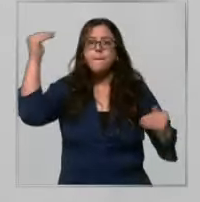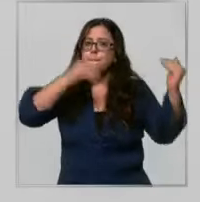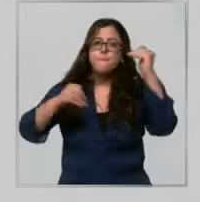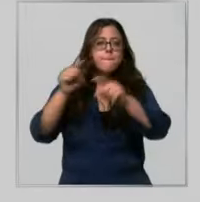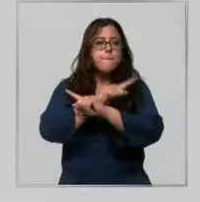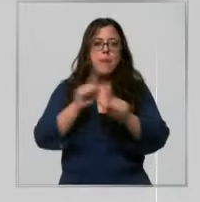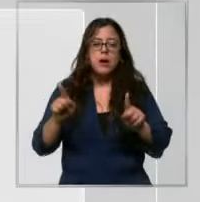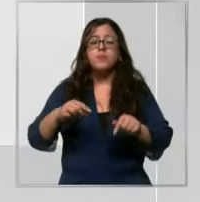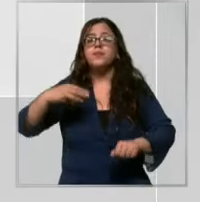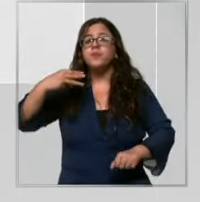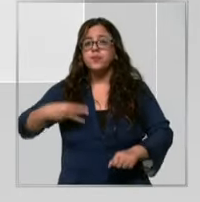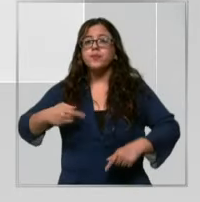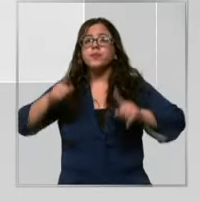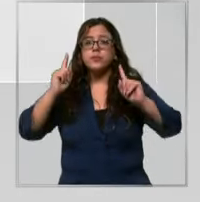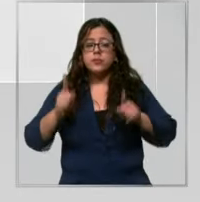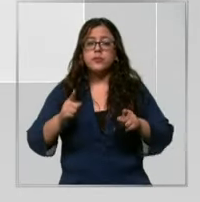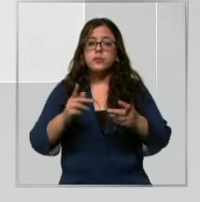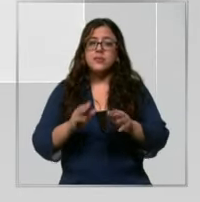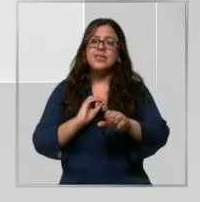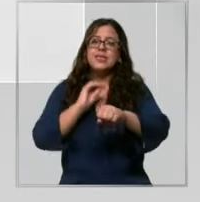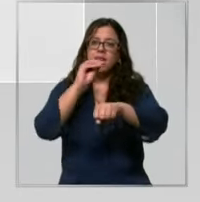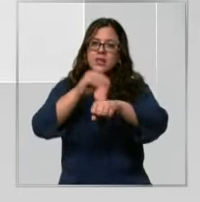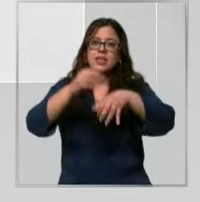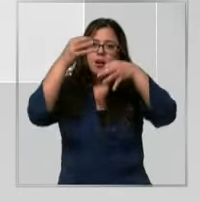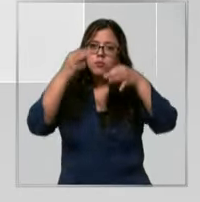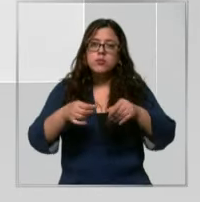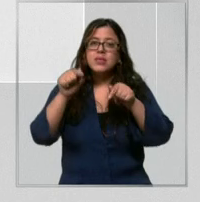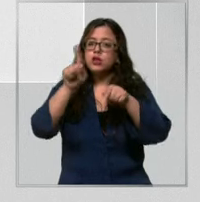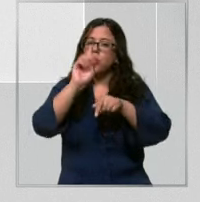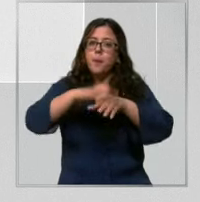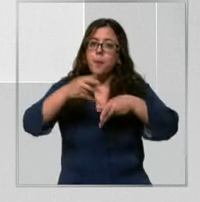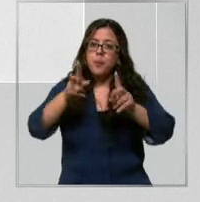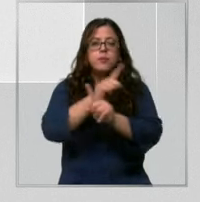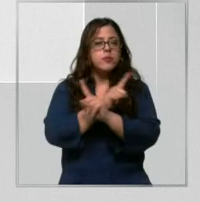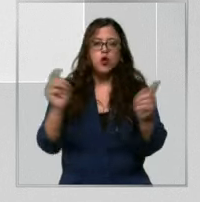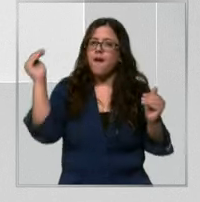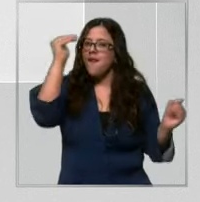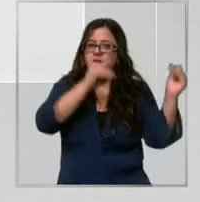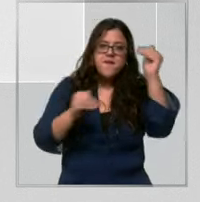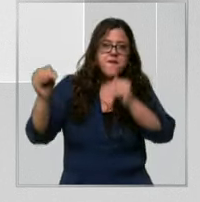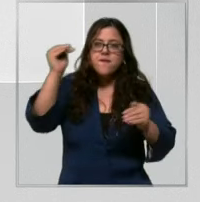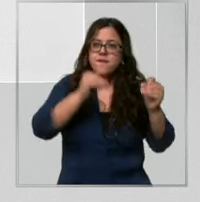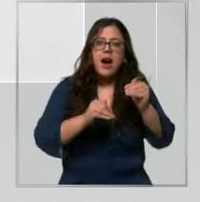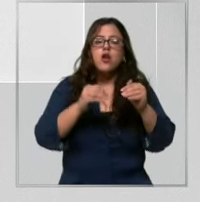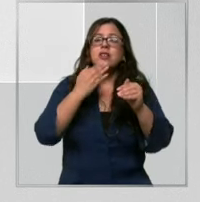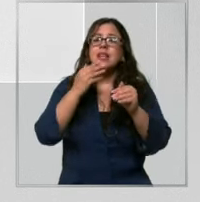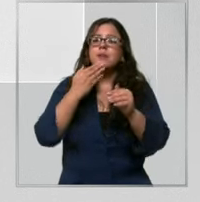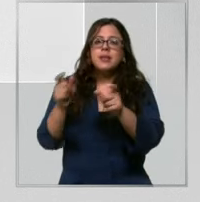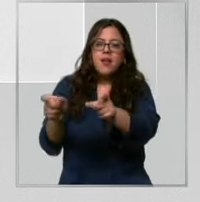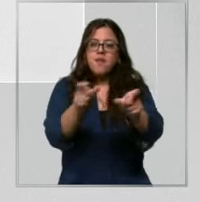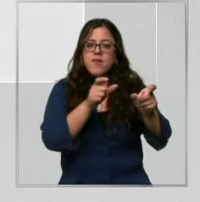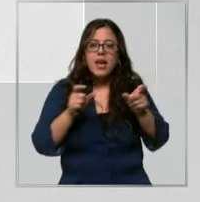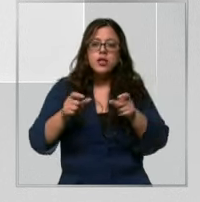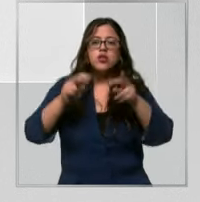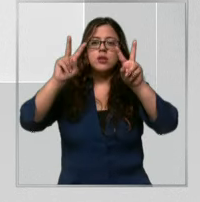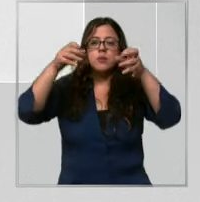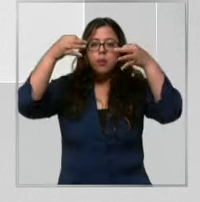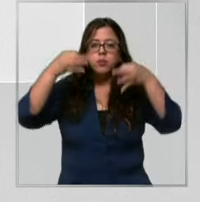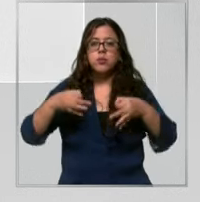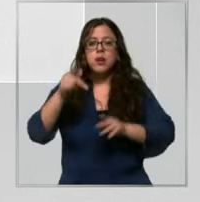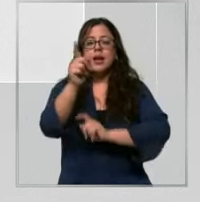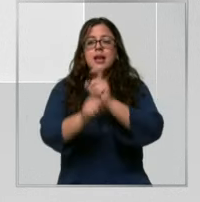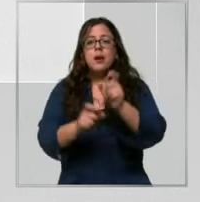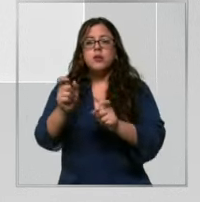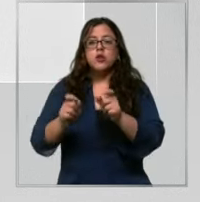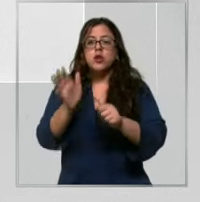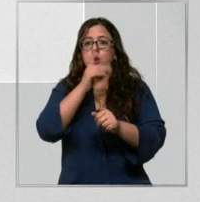Las municipalidades deben señalar adecuadamente que no está permitido el baño y ejercer alguna fiscalización. En la práctica, las